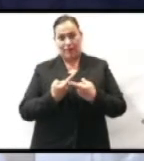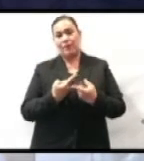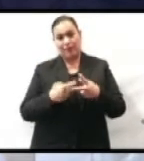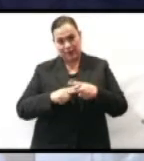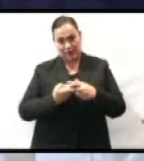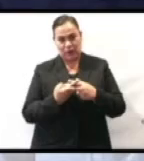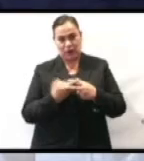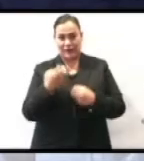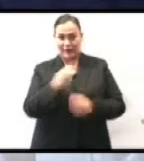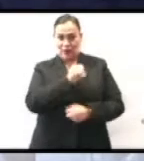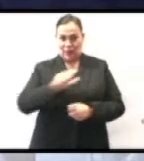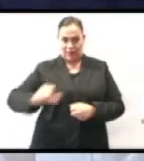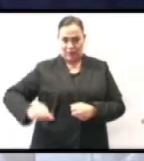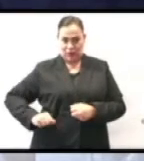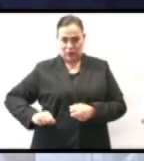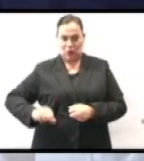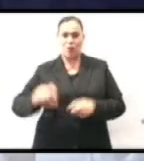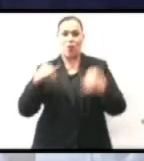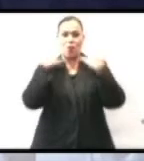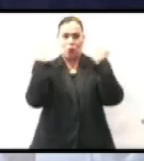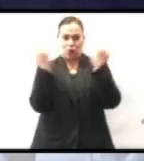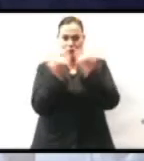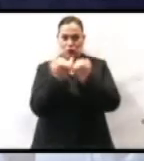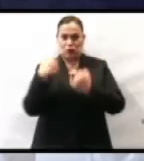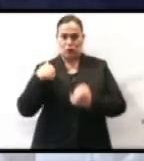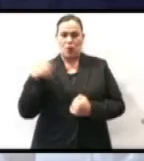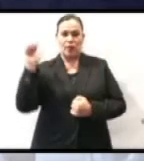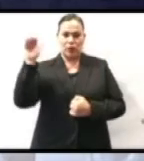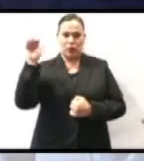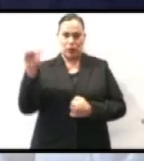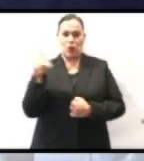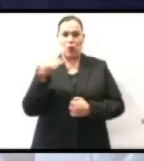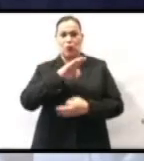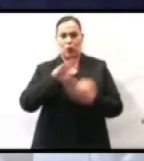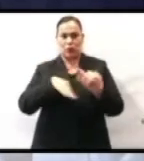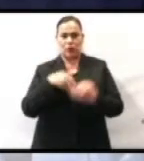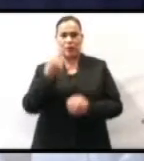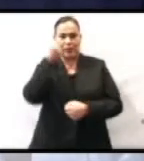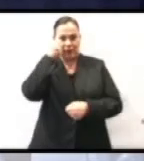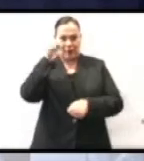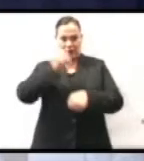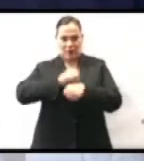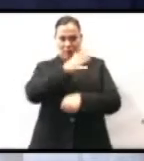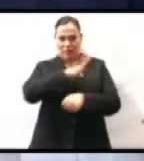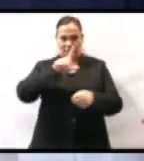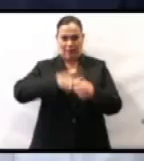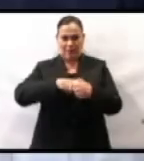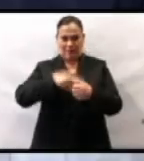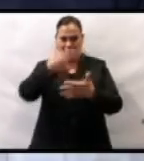del Ayuntamiento, por lo que le solicito a la Secretaria General tome lista de asistencia.